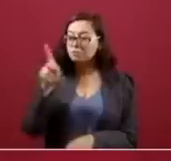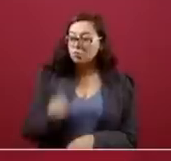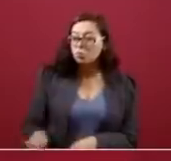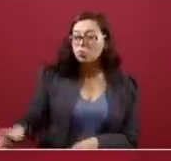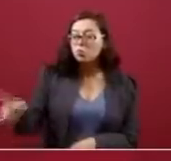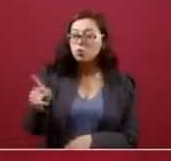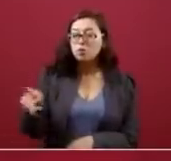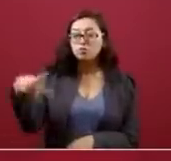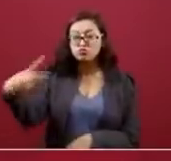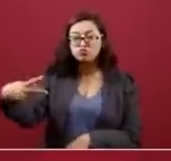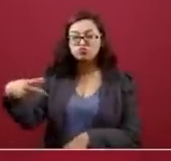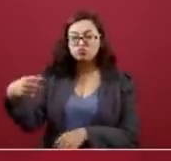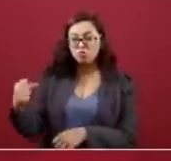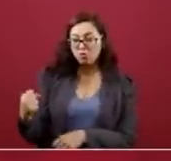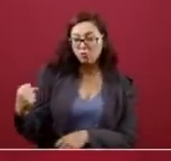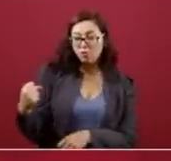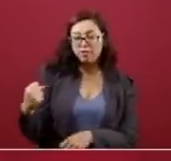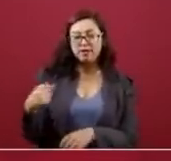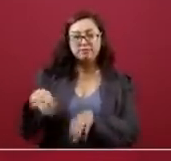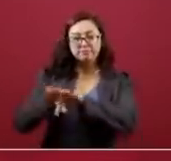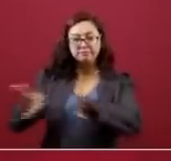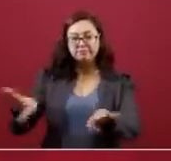que